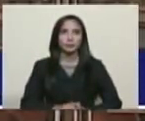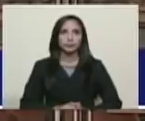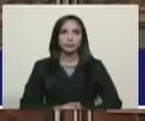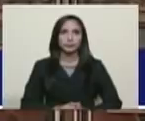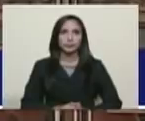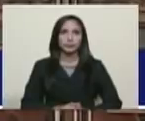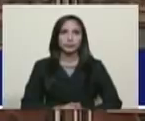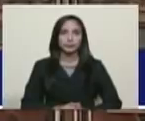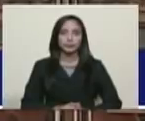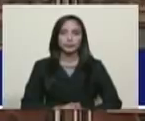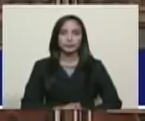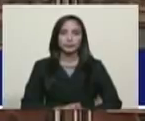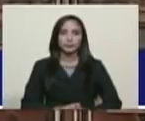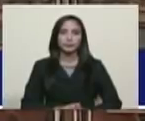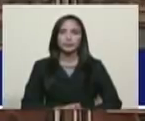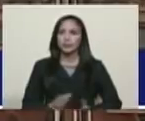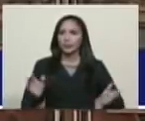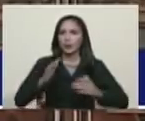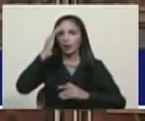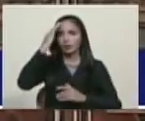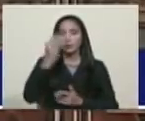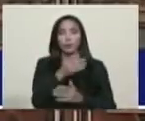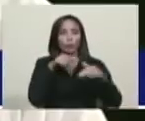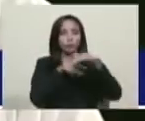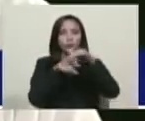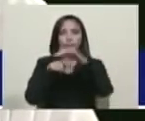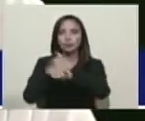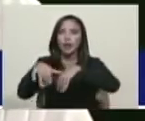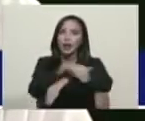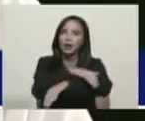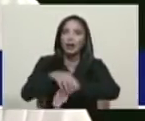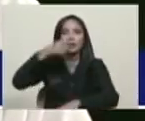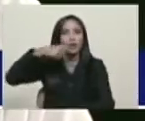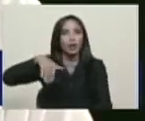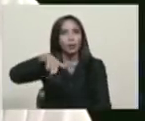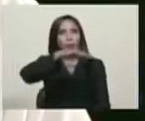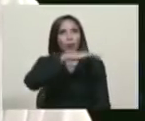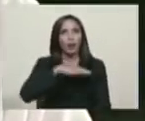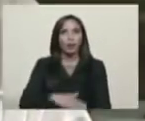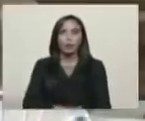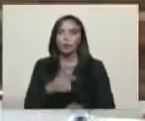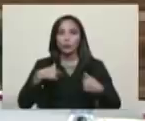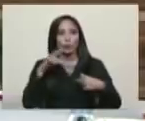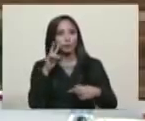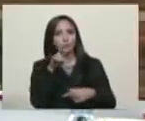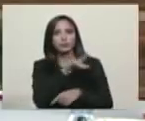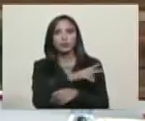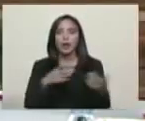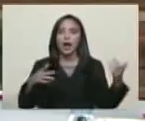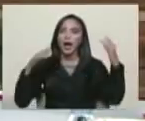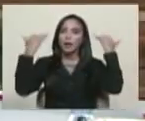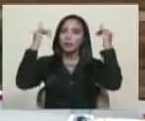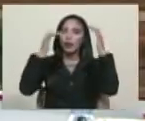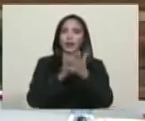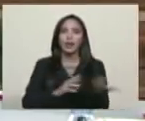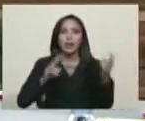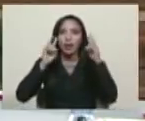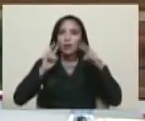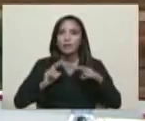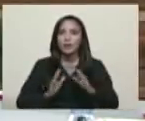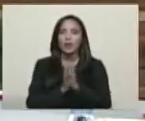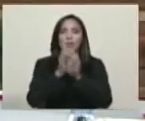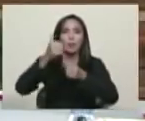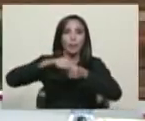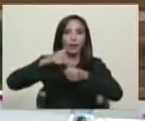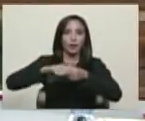Ya sabemos cómo nuestro pueblo sale a las calles. He estado viendo la Feria de la Chinita por allá, bella Feria de la